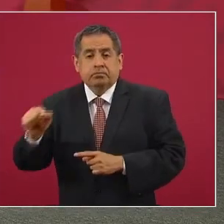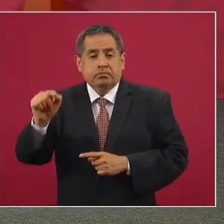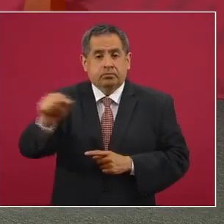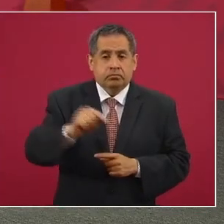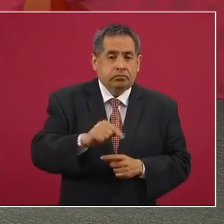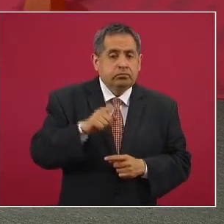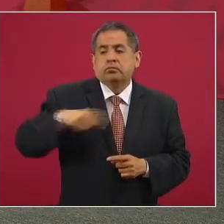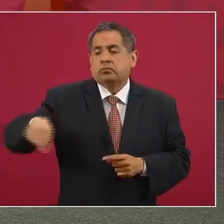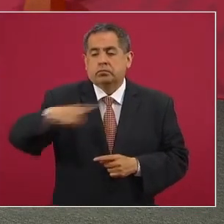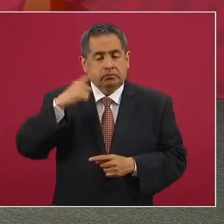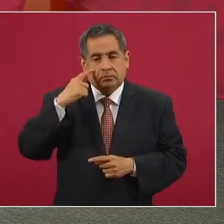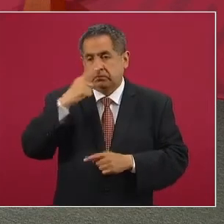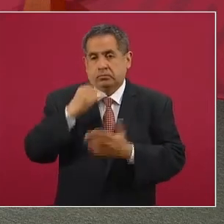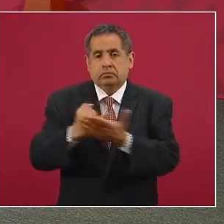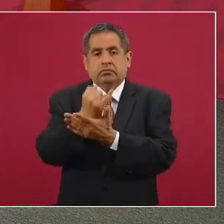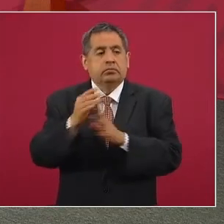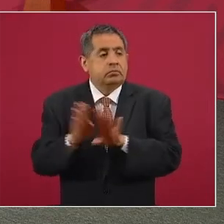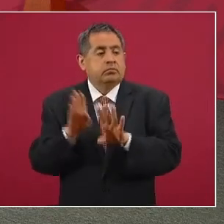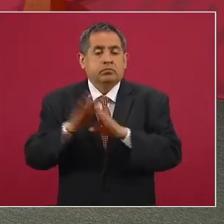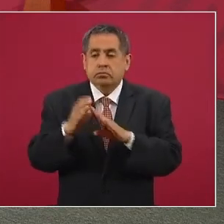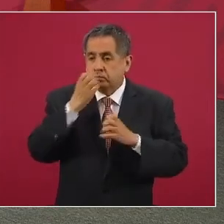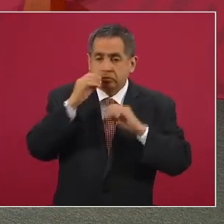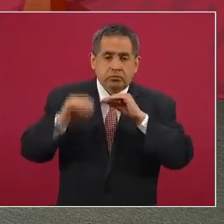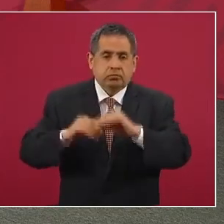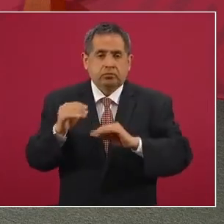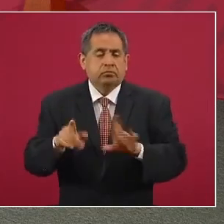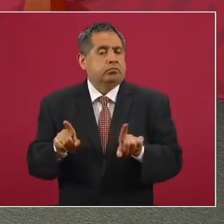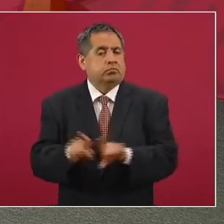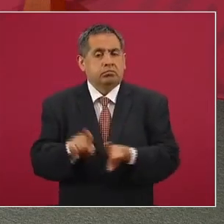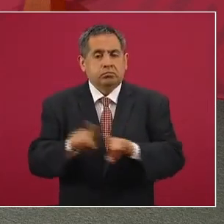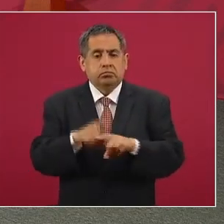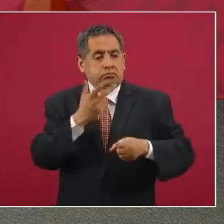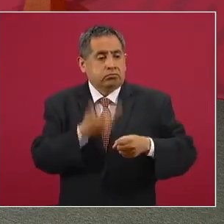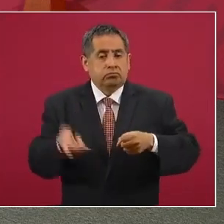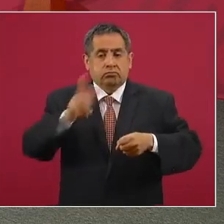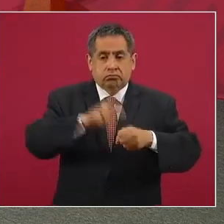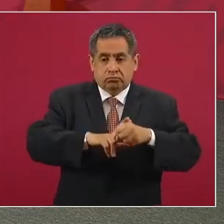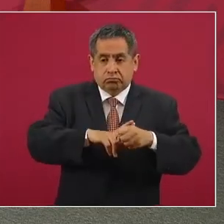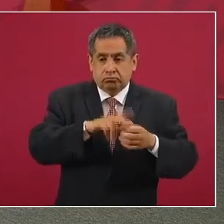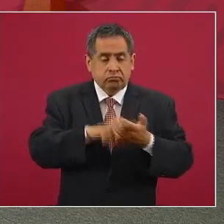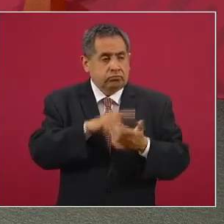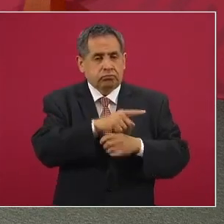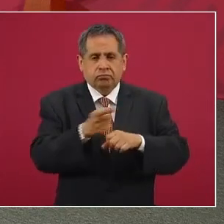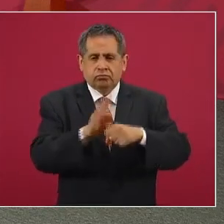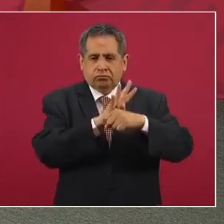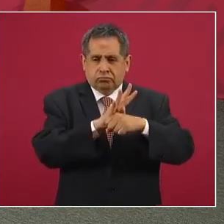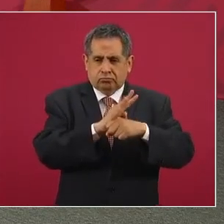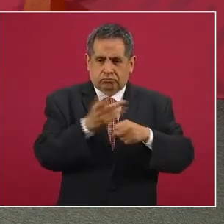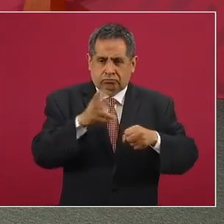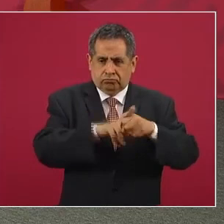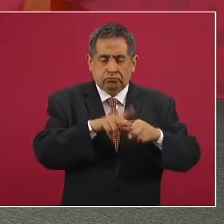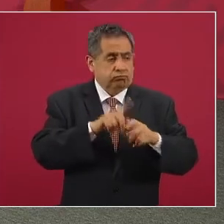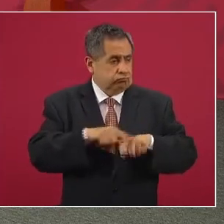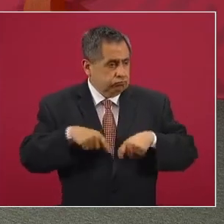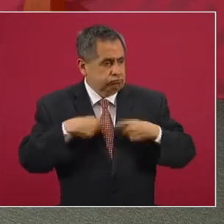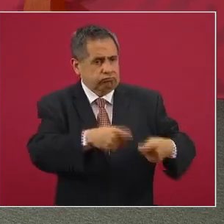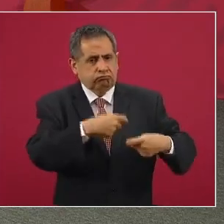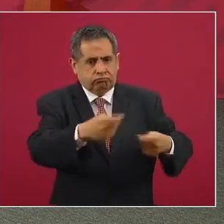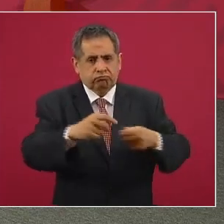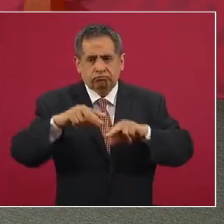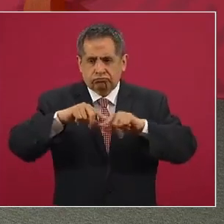ellos van a decidir qué van a hacer con el dinero. Lo mismo en el caso de los hospitales COVID, que se entregaron